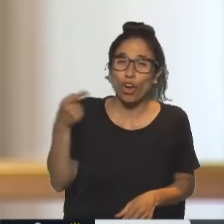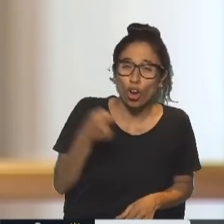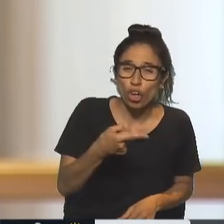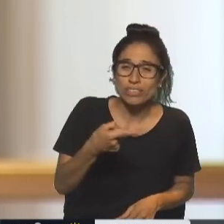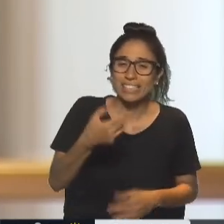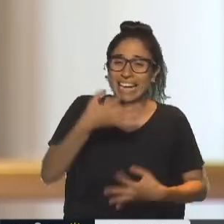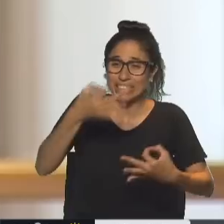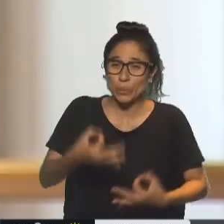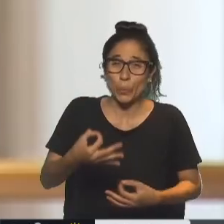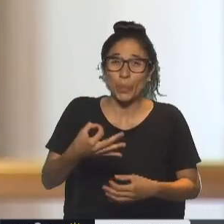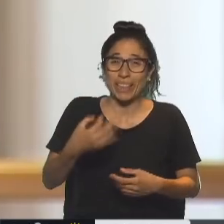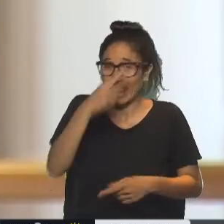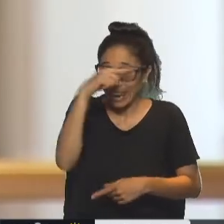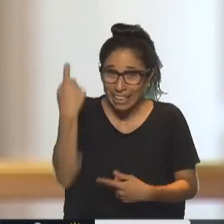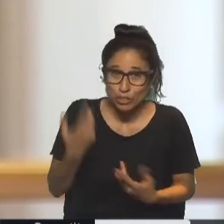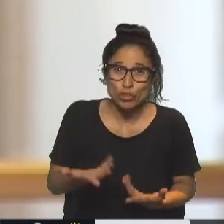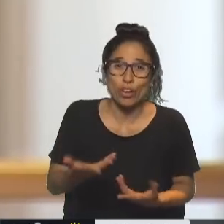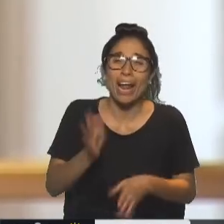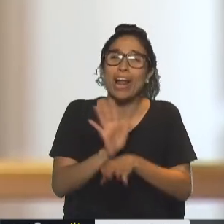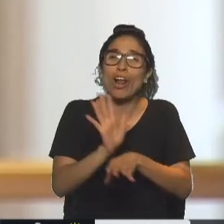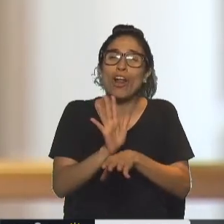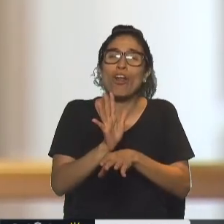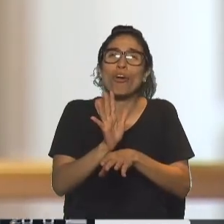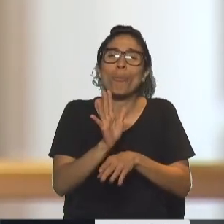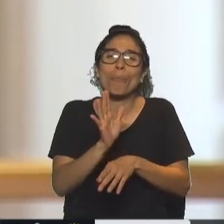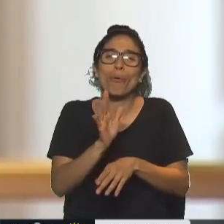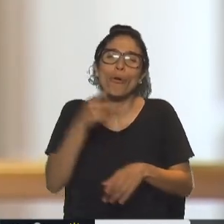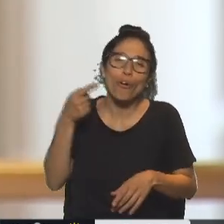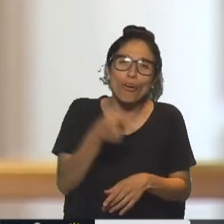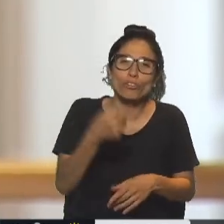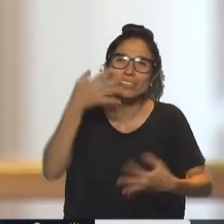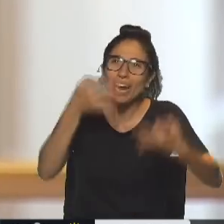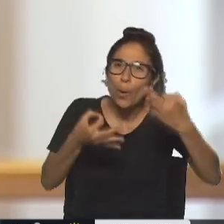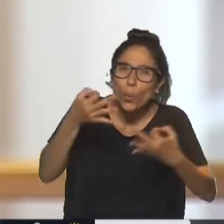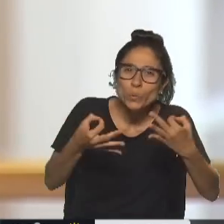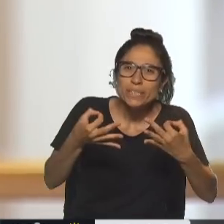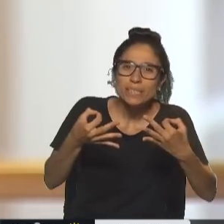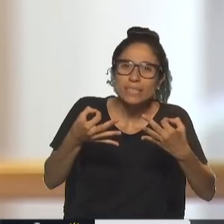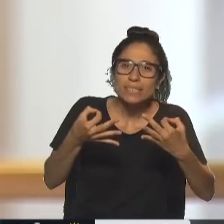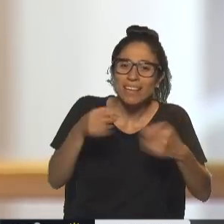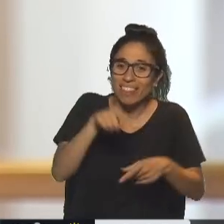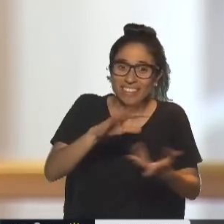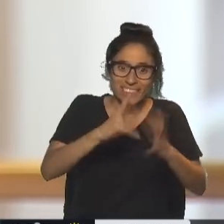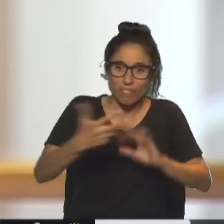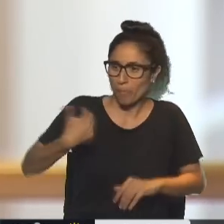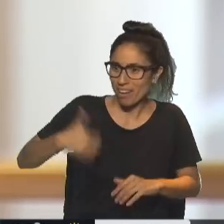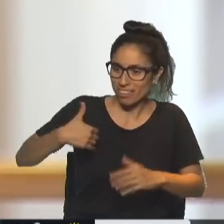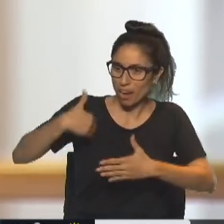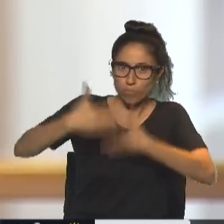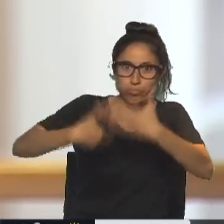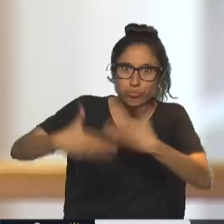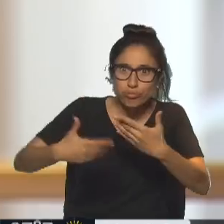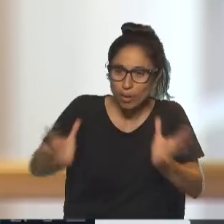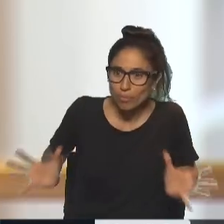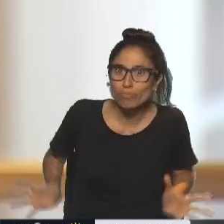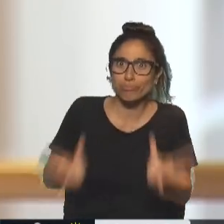contra cualquier posibilidad de que la Argentina se desarrolle, crezca. Porque ¿quién va a confiar en un país donde